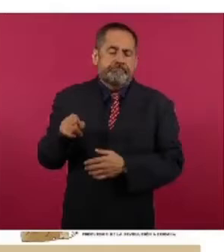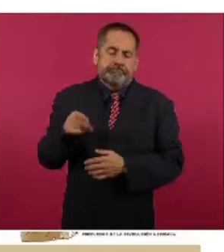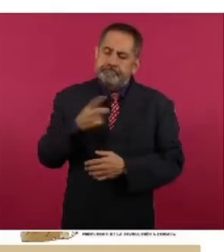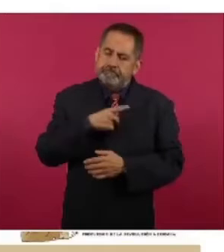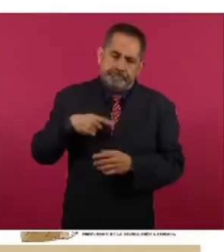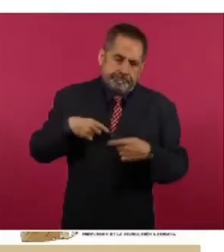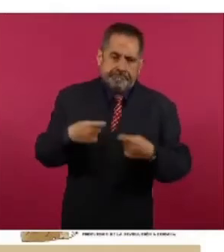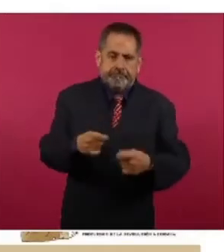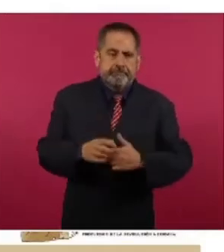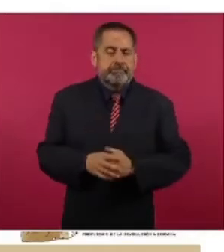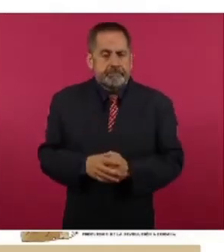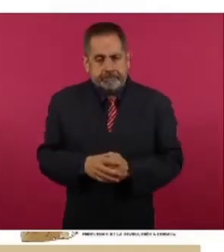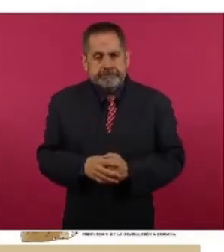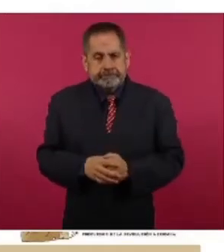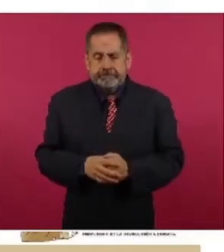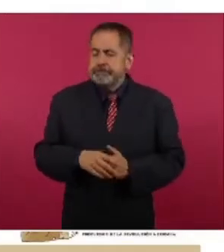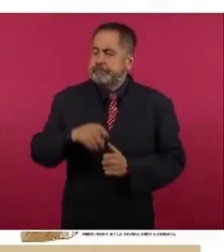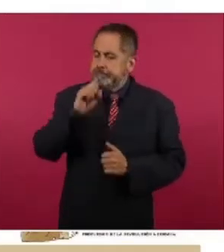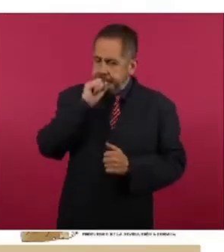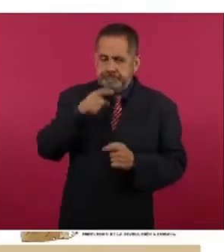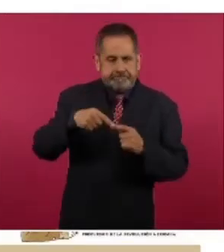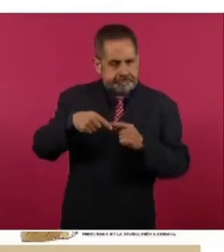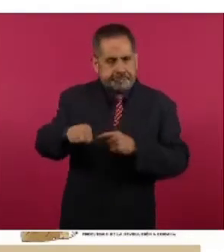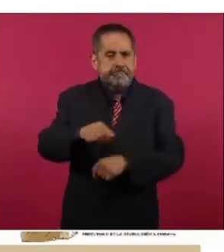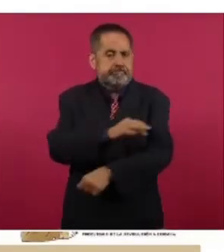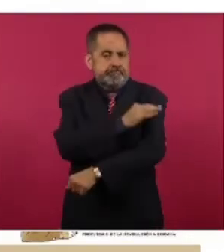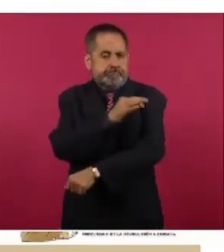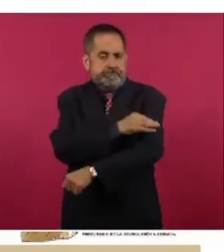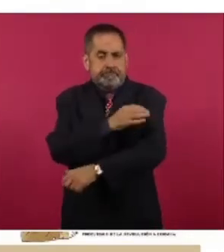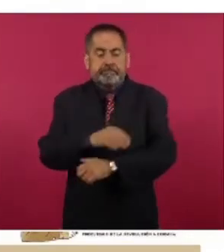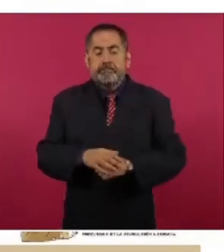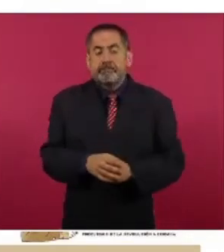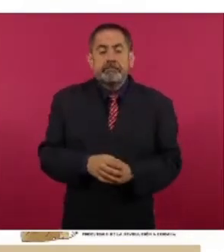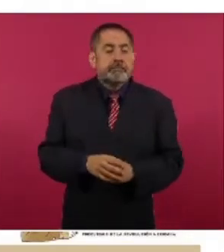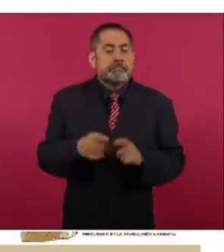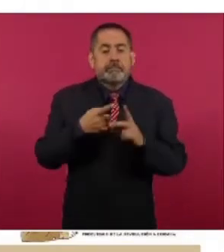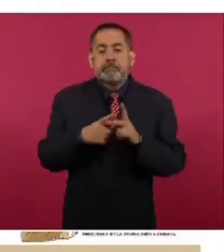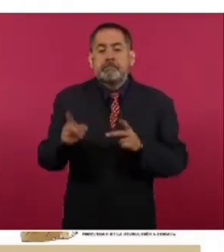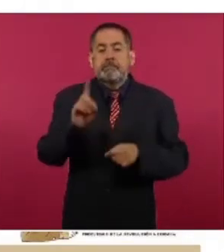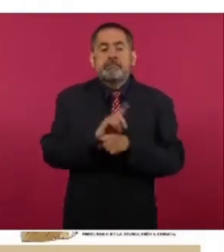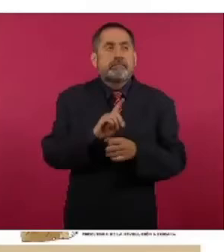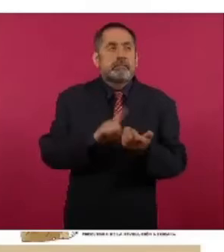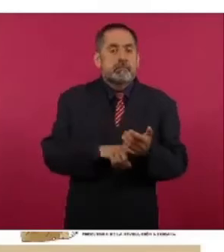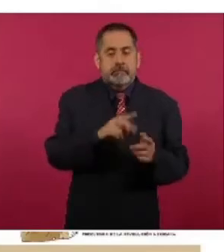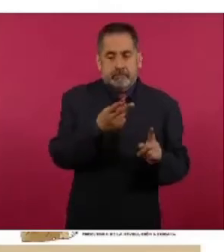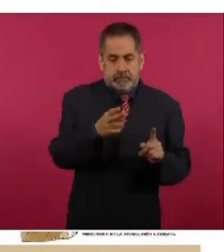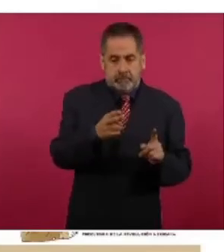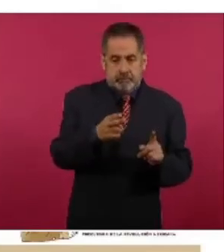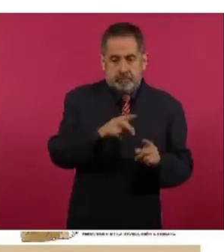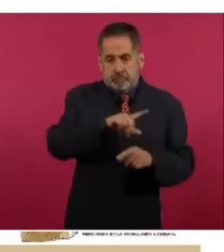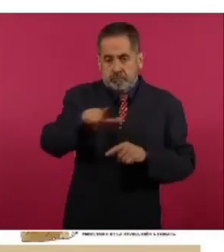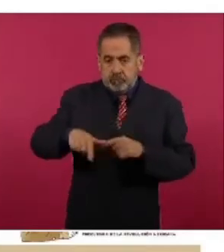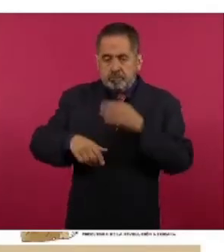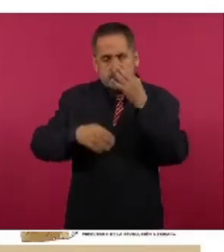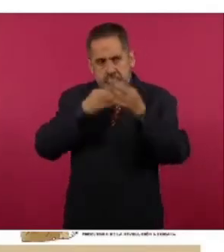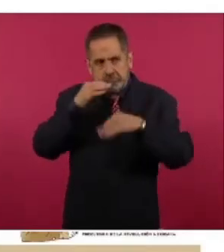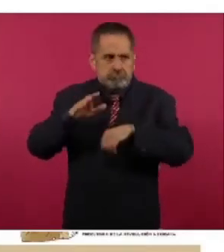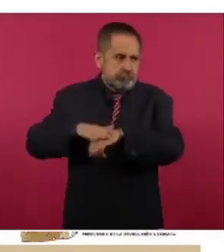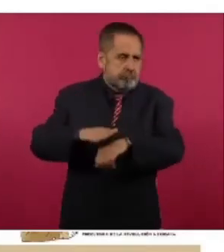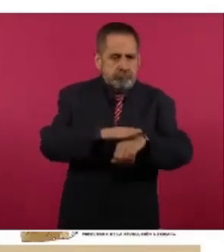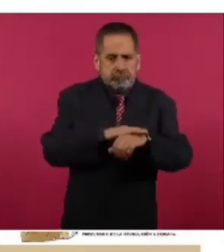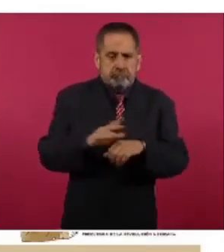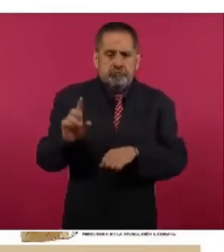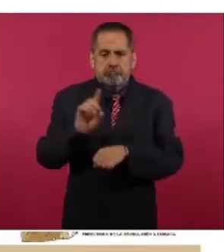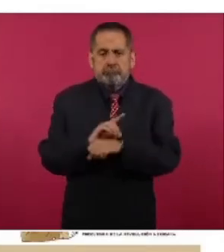general. Entonces también serán vacunadas. La campaña iniciará en noviembre, haremos un recordatorio en su momento, el 21